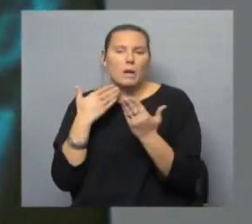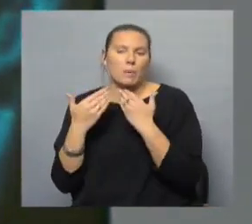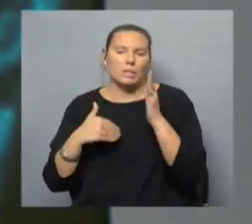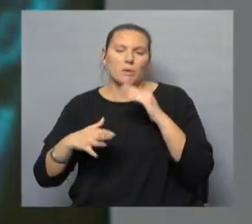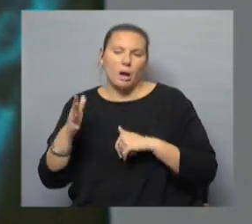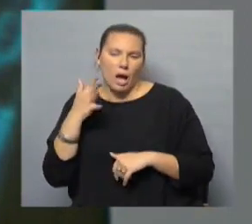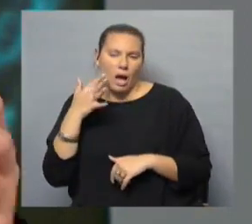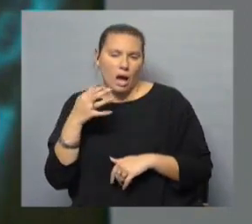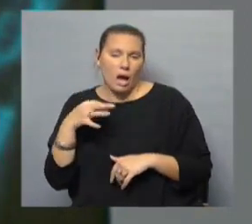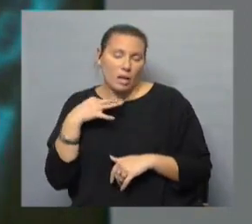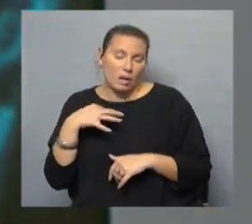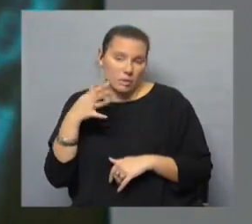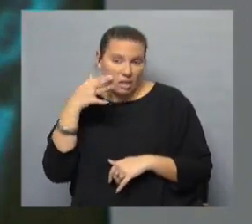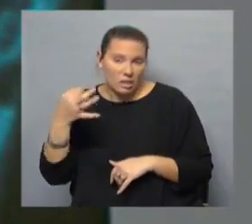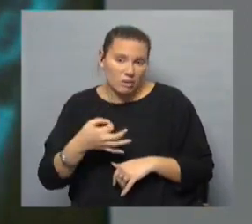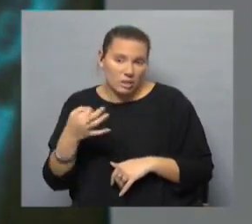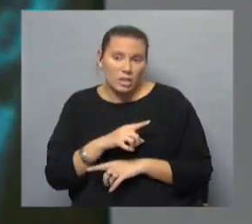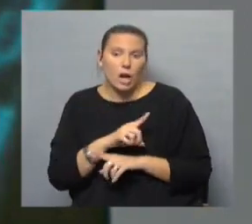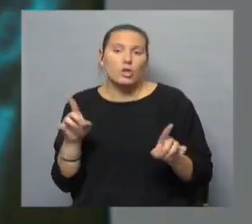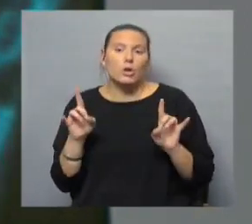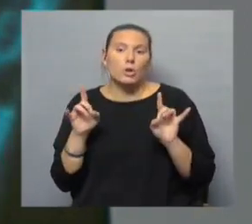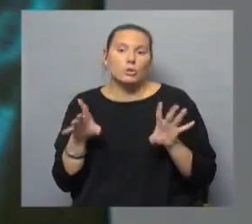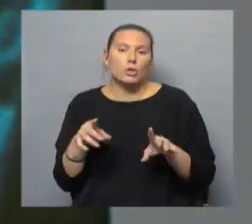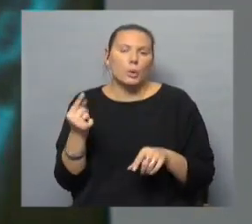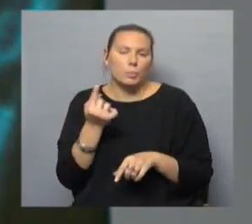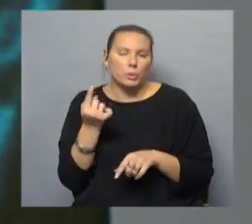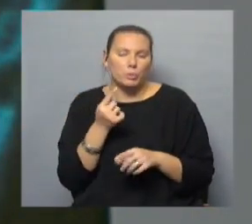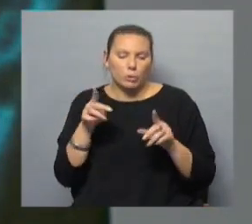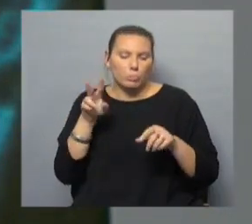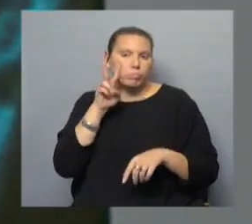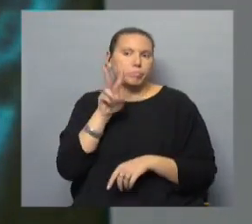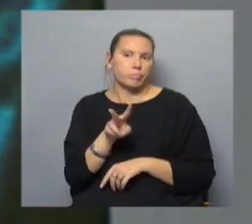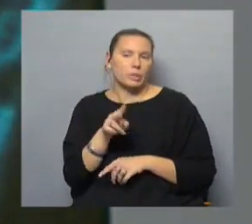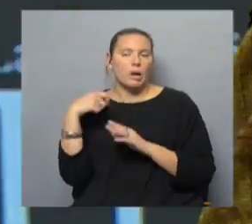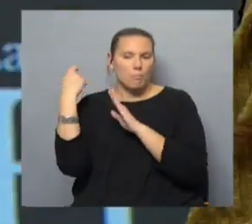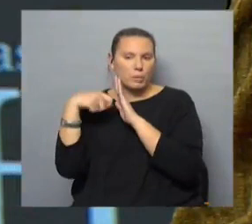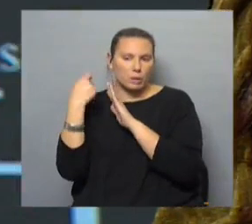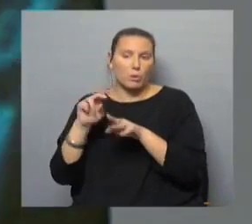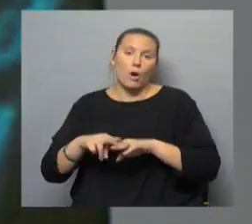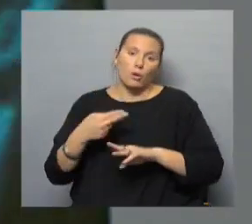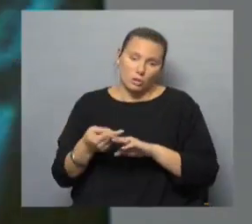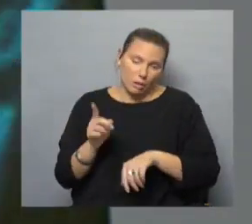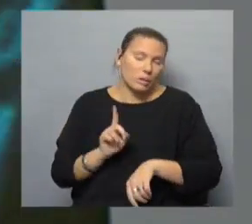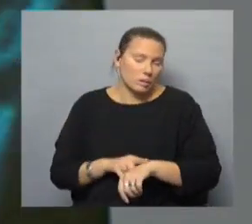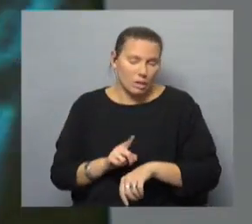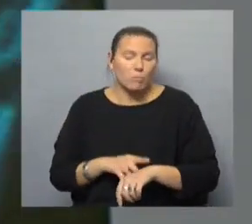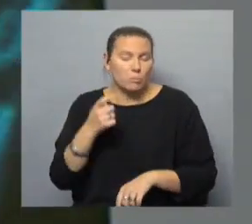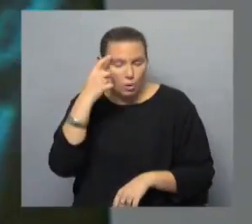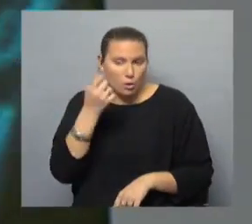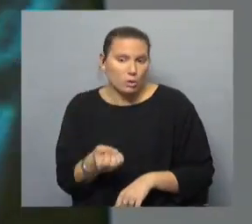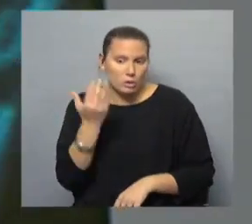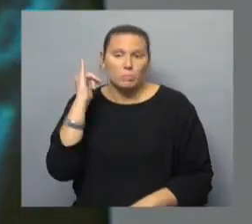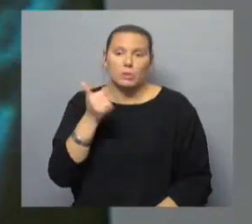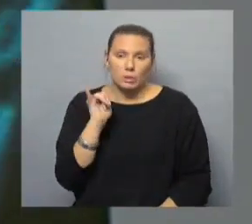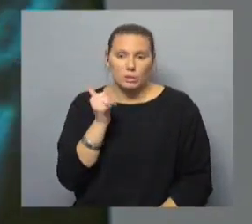vida, ¿no? Cuando se expande y no son solamente esos minutos que estás en una sala. Vuelve la idea del tiempo. ¿No? Exactamente. Ahí.